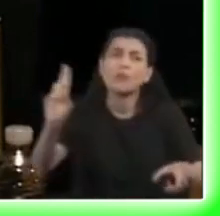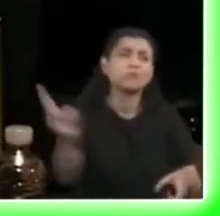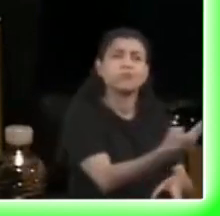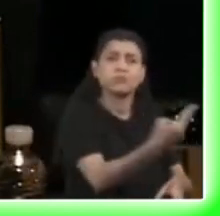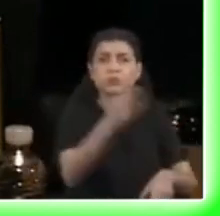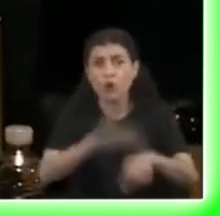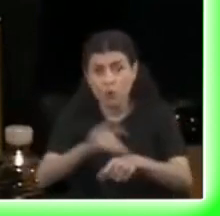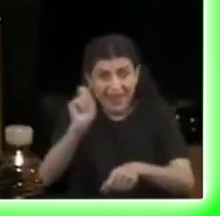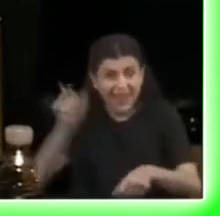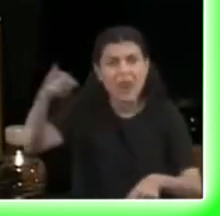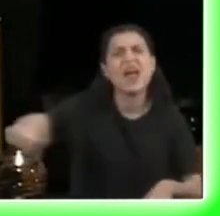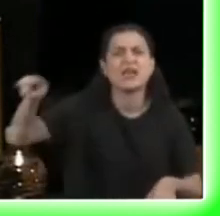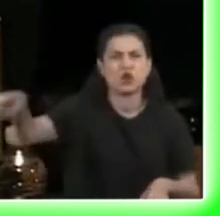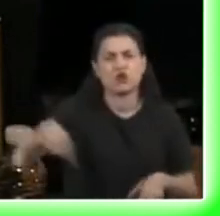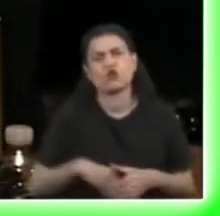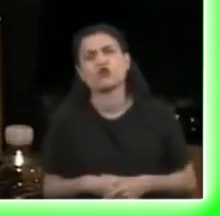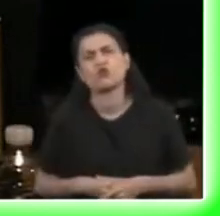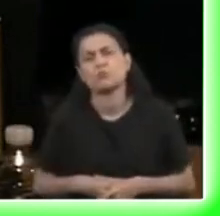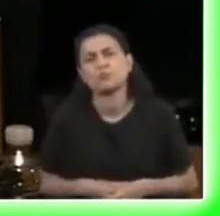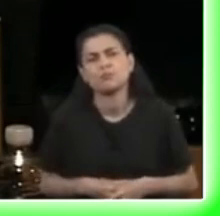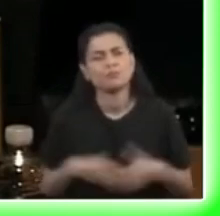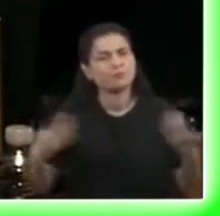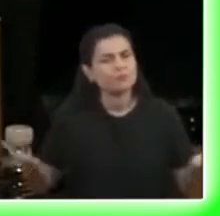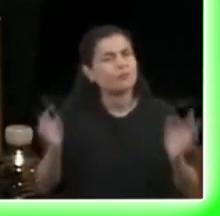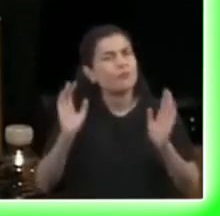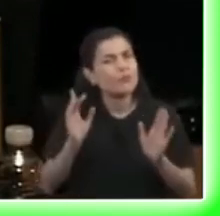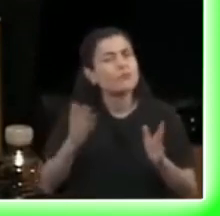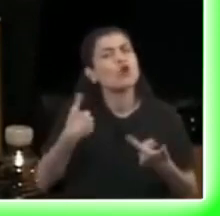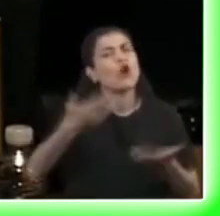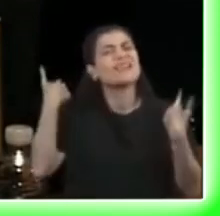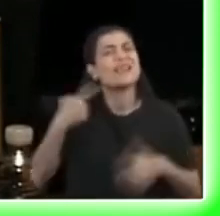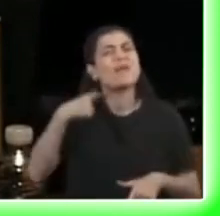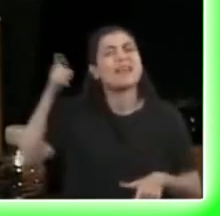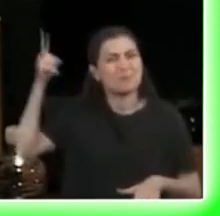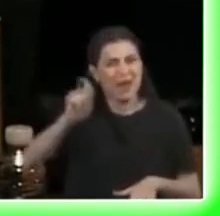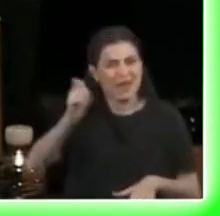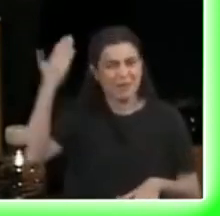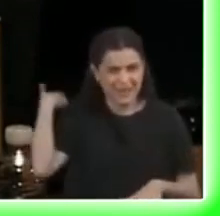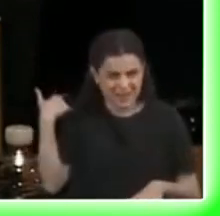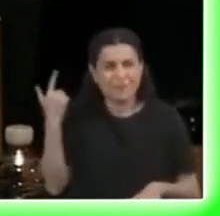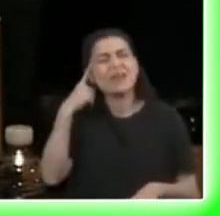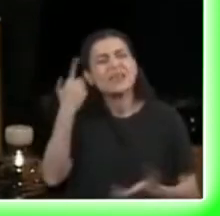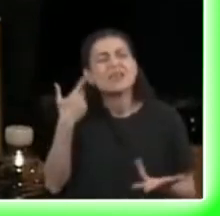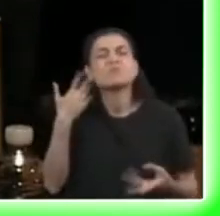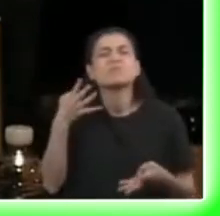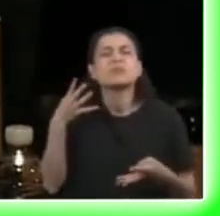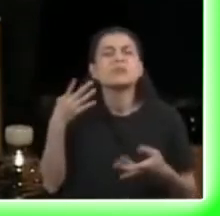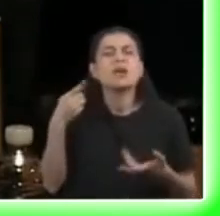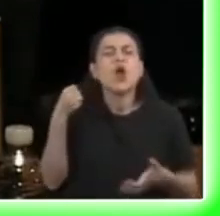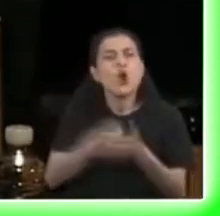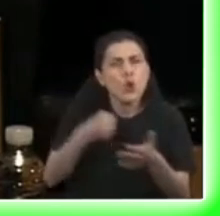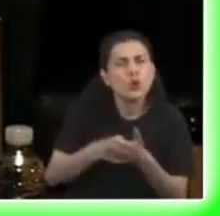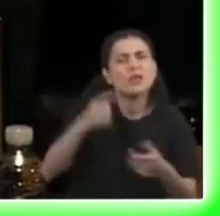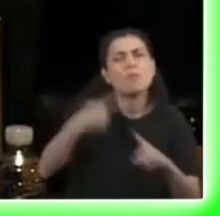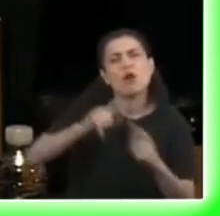Por eso, como les digo cuando estuve en Madrid hace algunos meses, la batalla cultural no es algo que uno toma o abandona